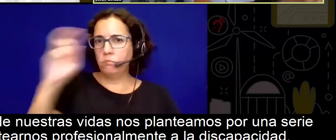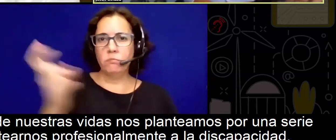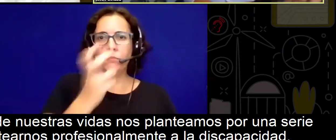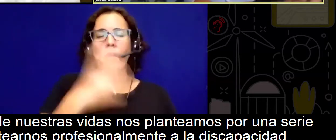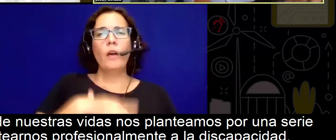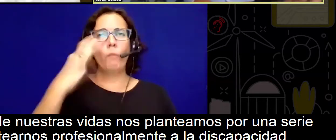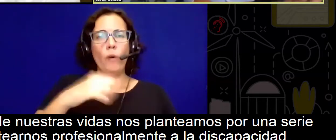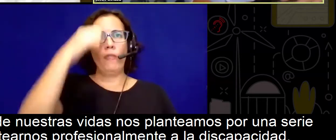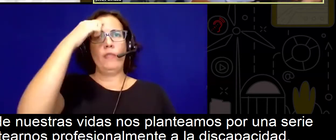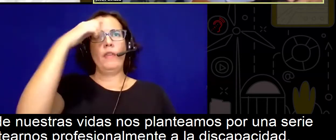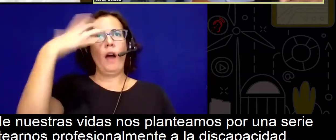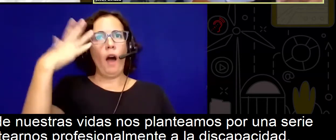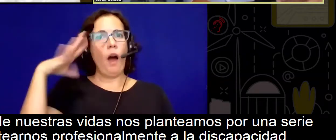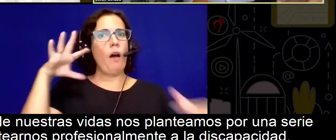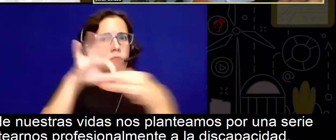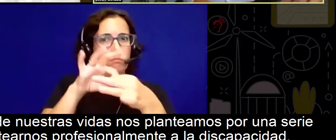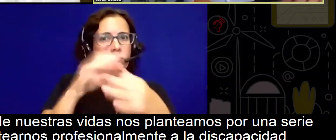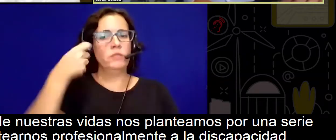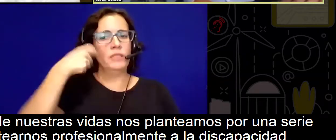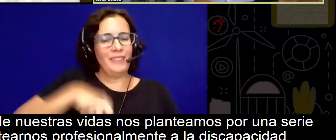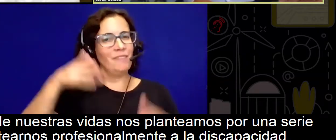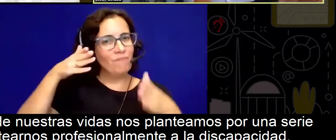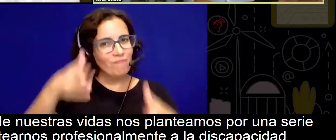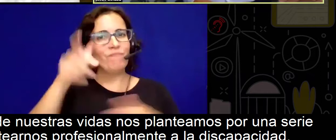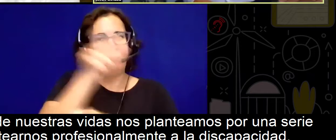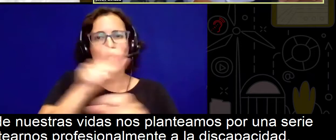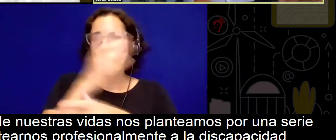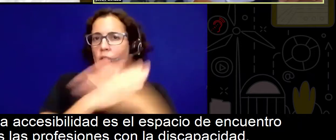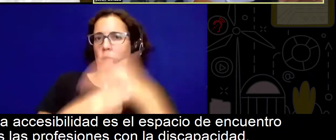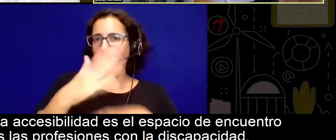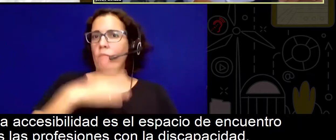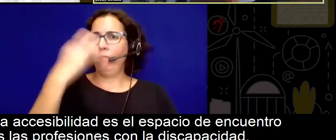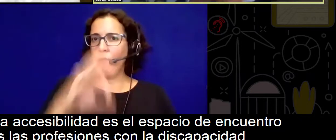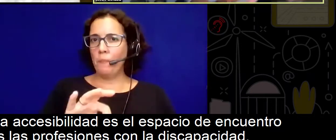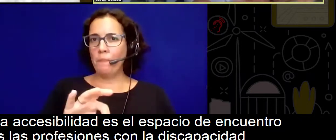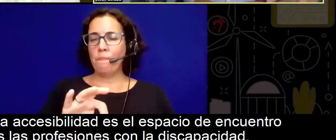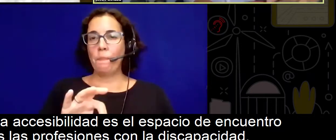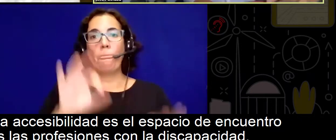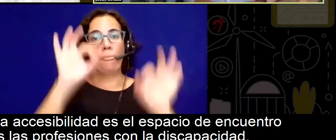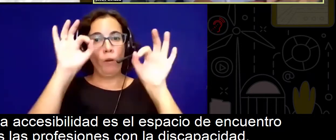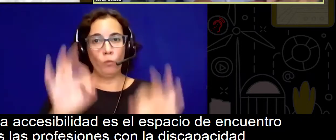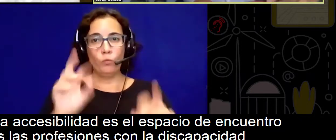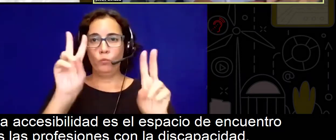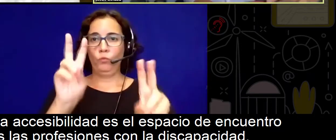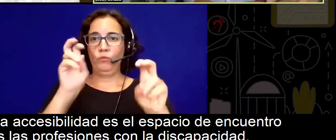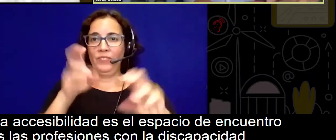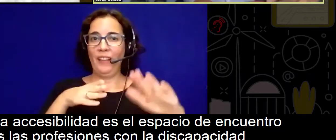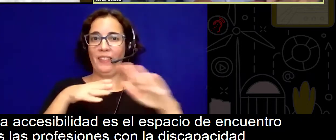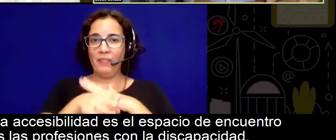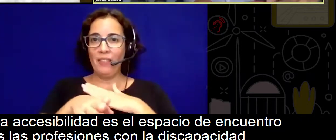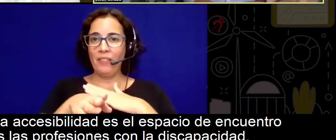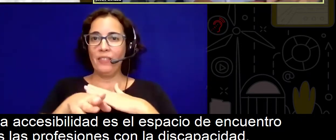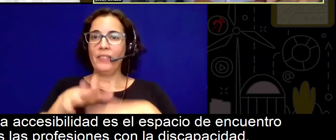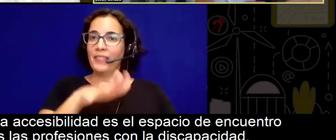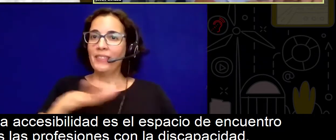dedicarnos profesionalmente a esto que es la discapacidad, ¿no? Y precisamente la accesibilidad es ese espacio de encuentro